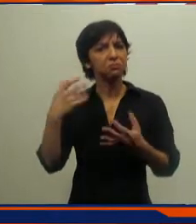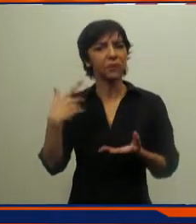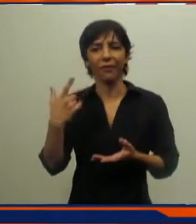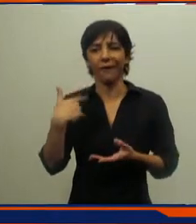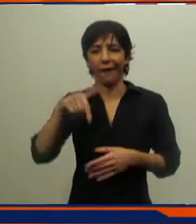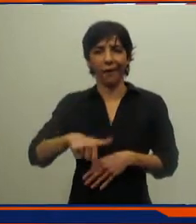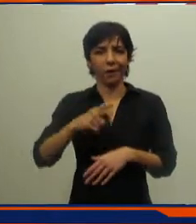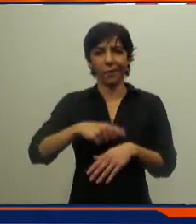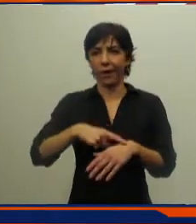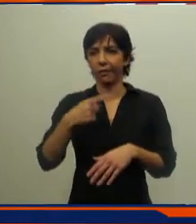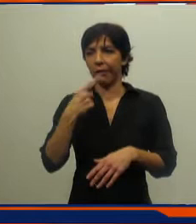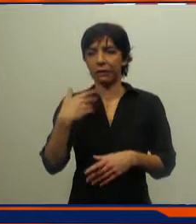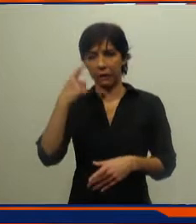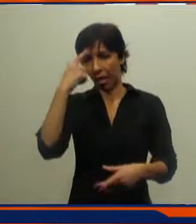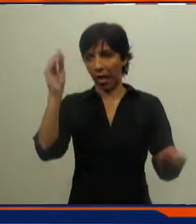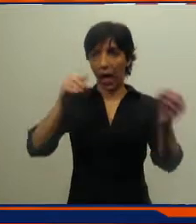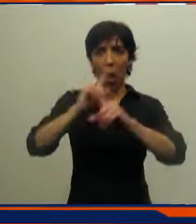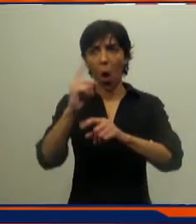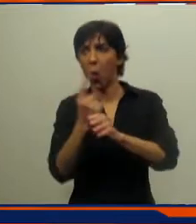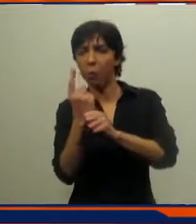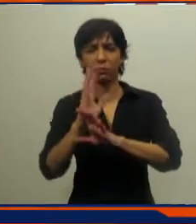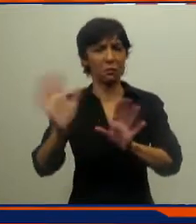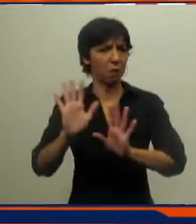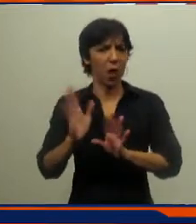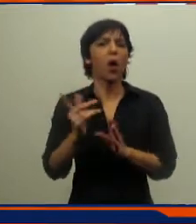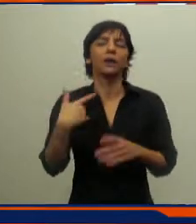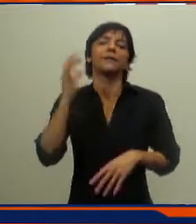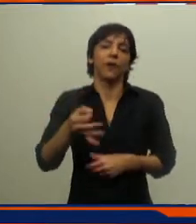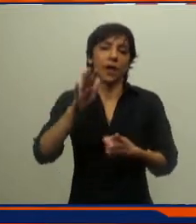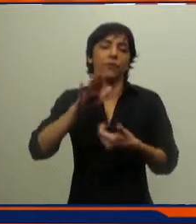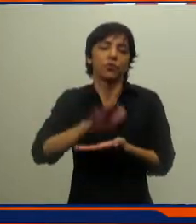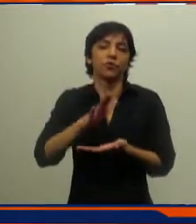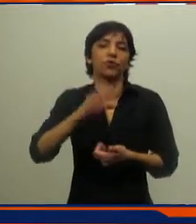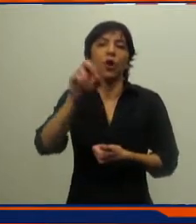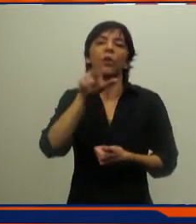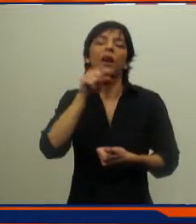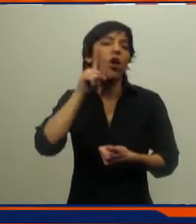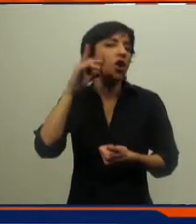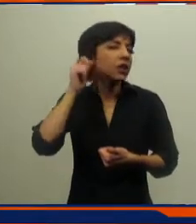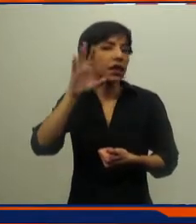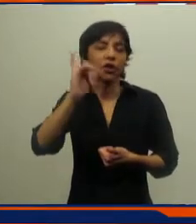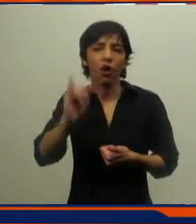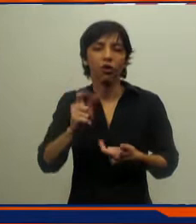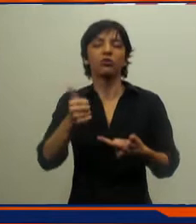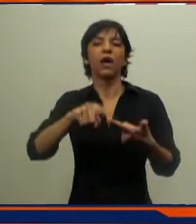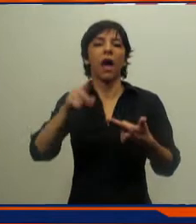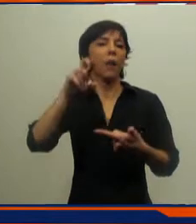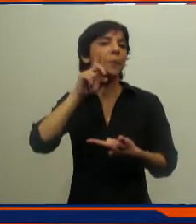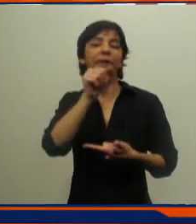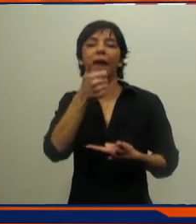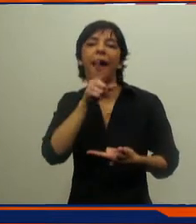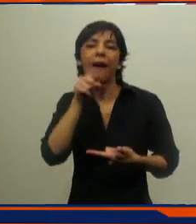Sabíamos que íbamos a tener inconvenientes como los que tuvimos con Ortigosa, con Piatti, con eso, por el trabajo